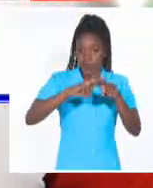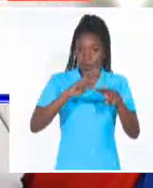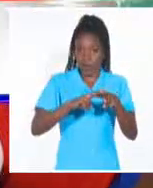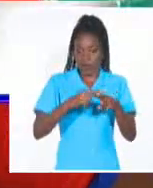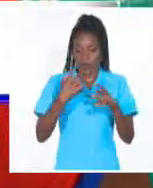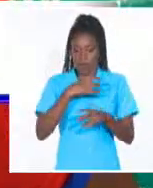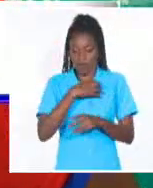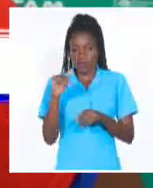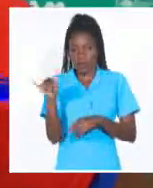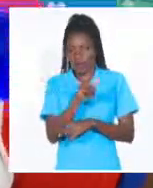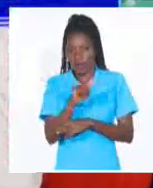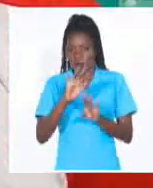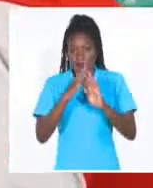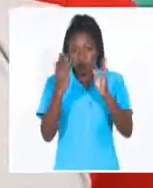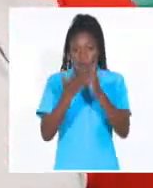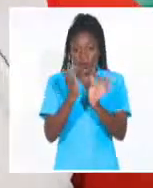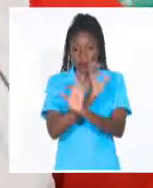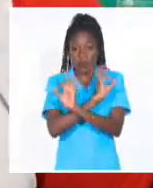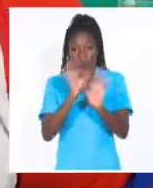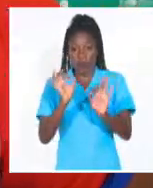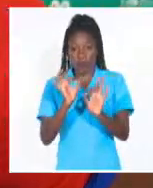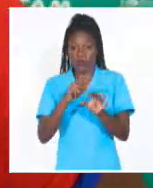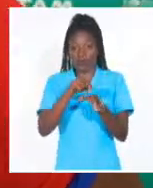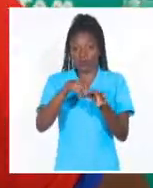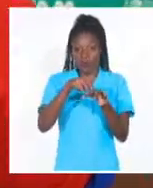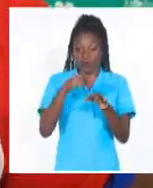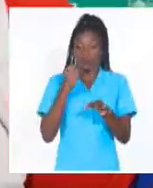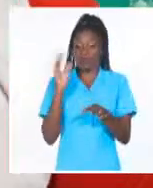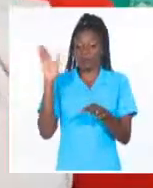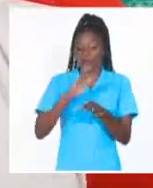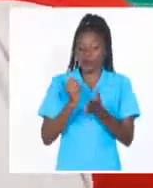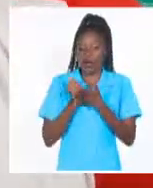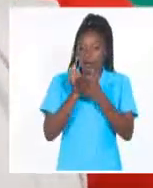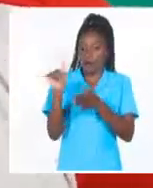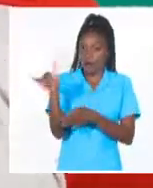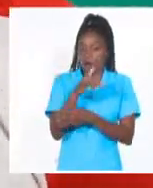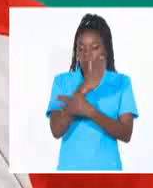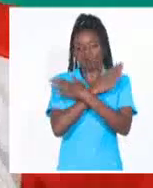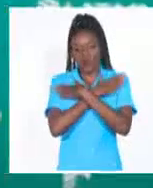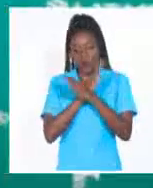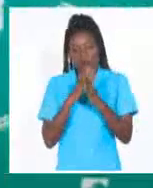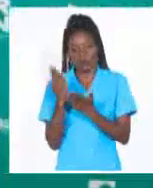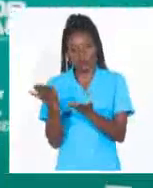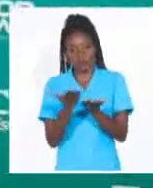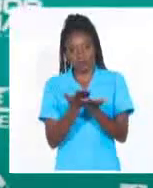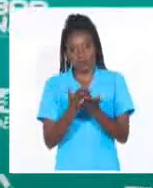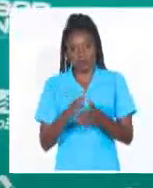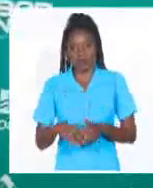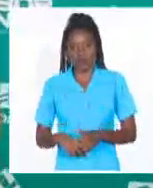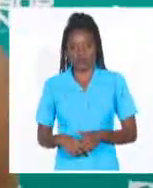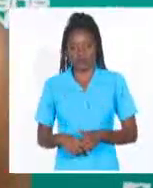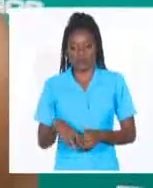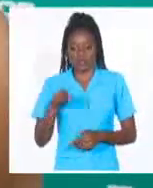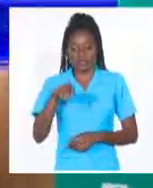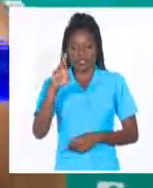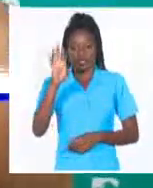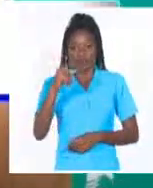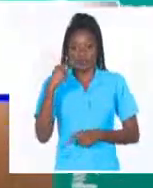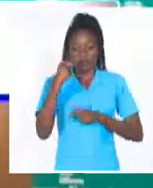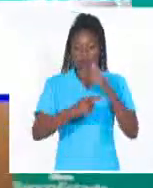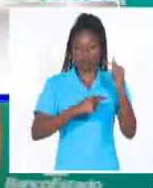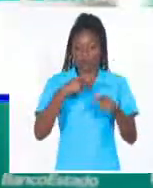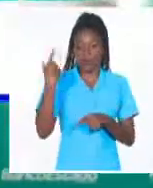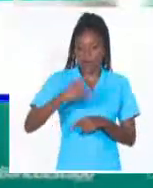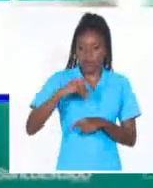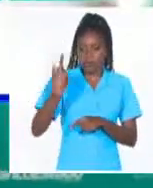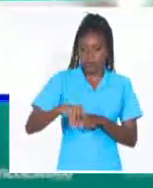también. Todo el mundo, especialmente para la gente de la isla y los que no pudieron estar aquí apoyándome hoy, también un abrazo para ellos, que se lo merecen. Ese es el resultado de cada día de entrenamiento,